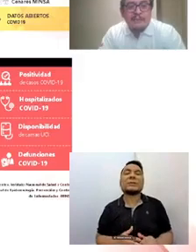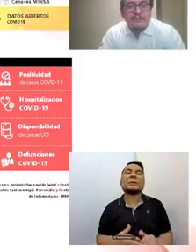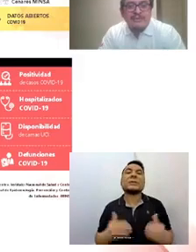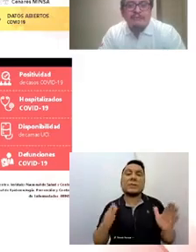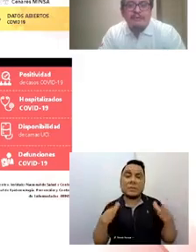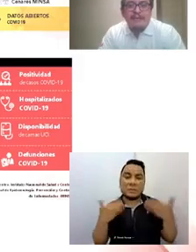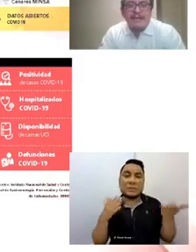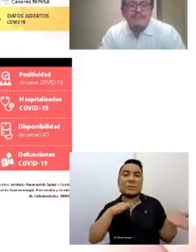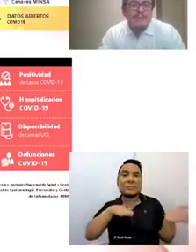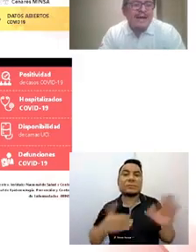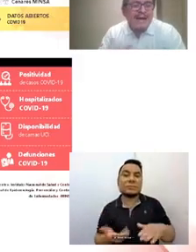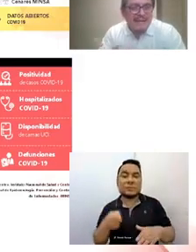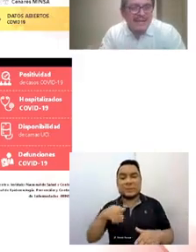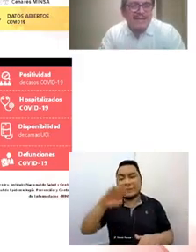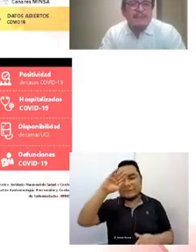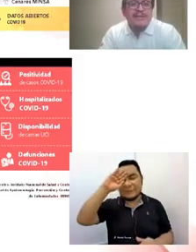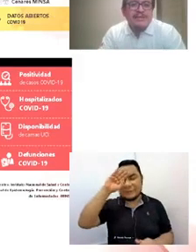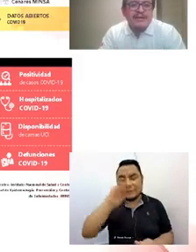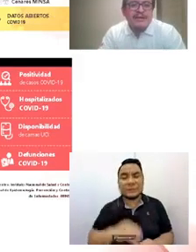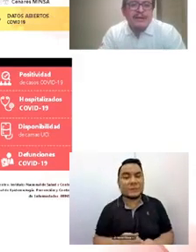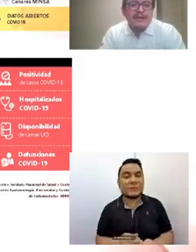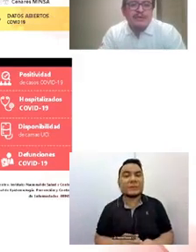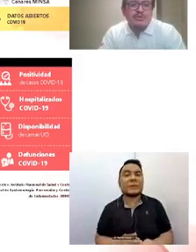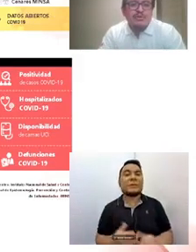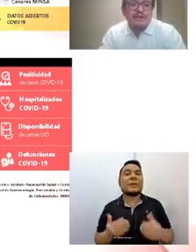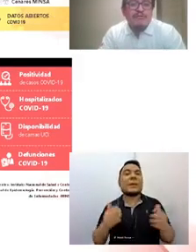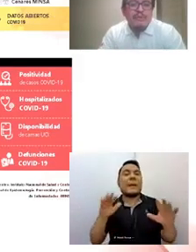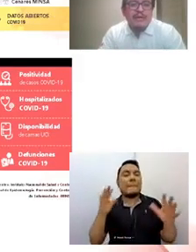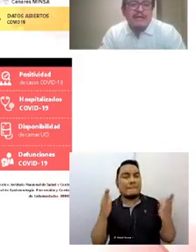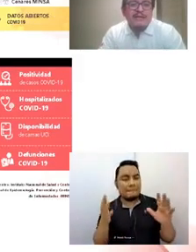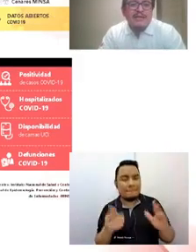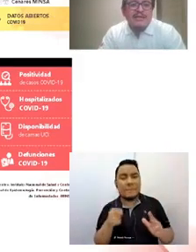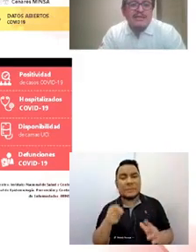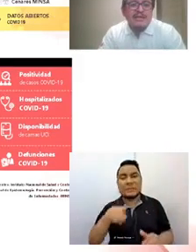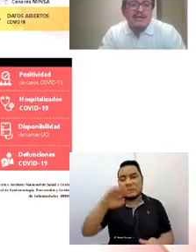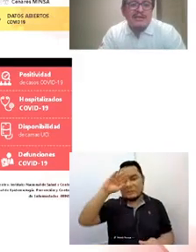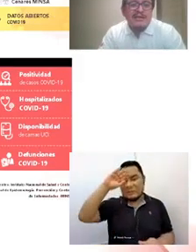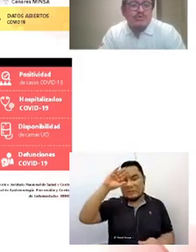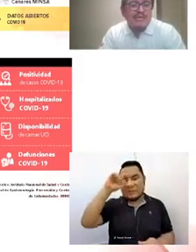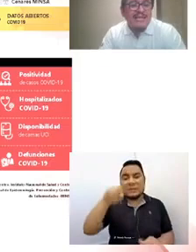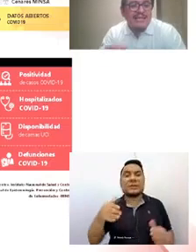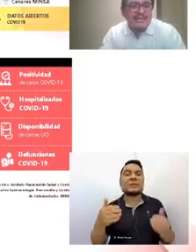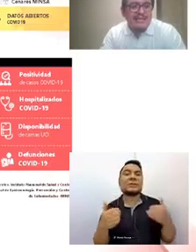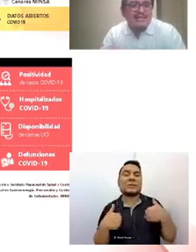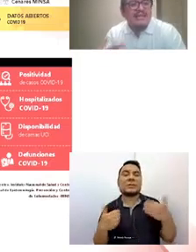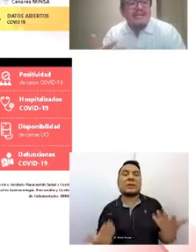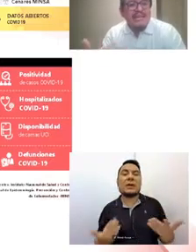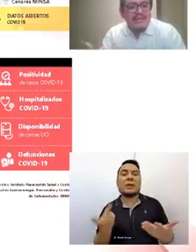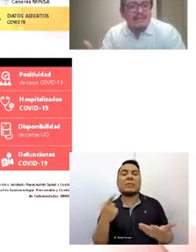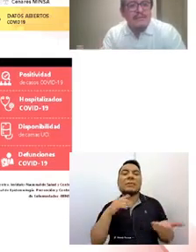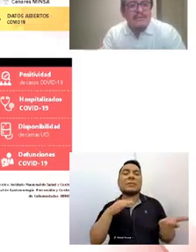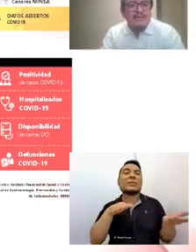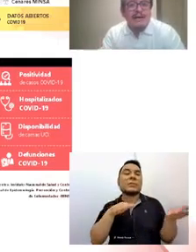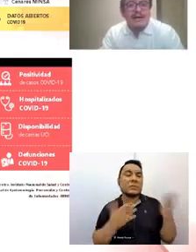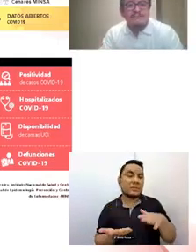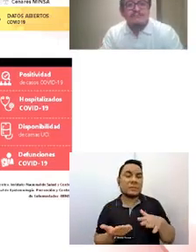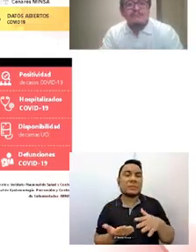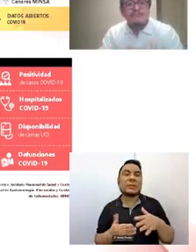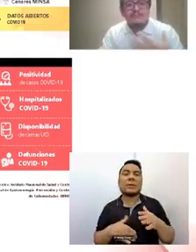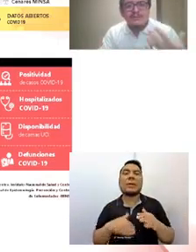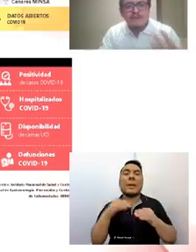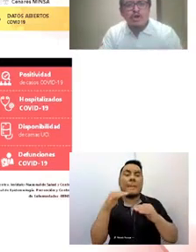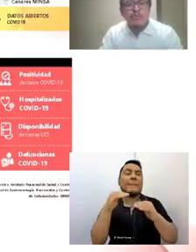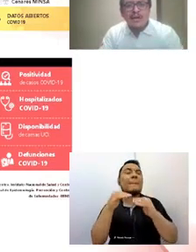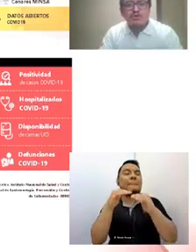pueden fallecer por esta enfermedad. Aparentemente es una enfermedad que tiene una letalidad relativamente